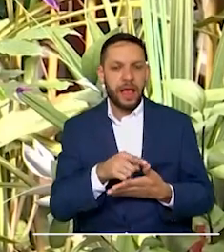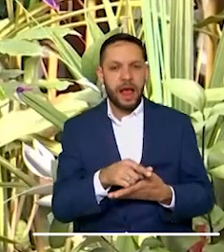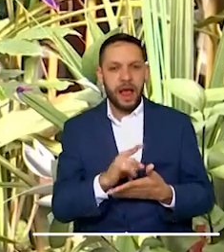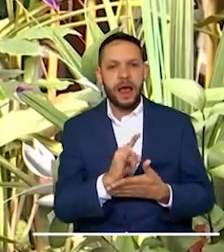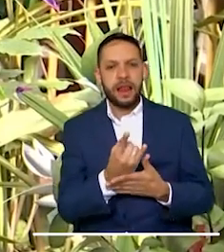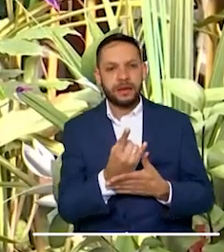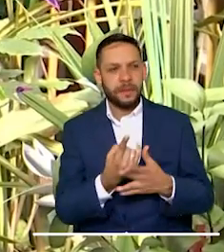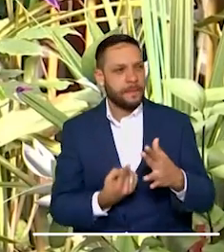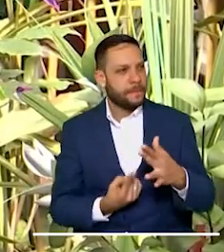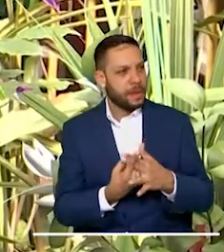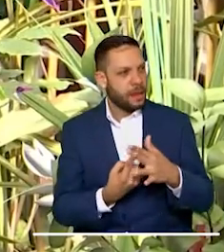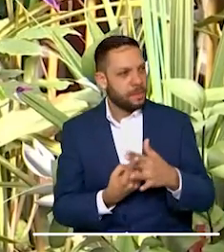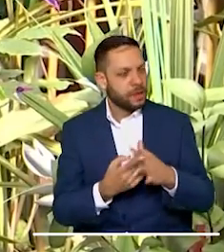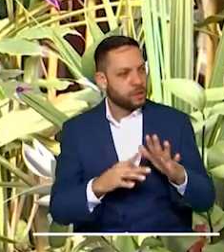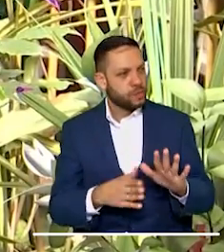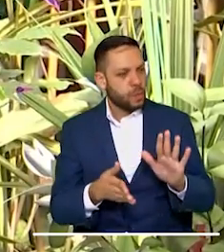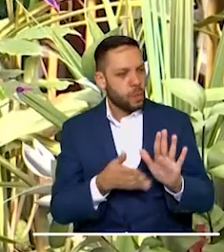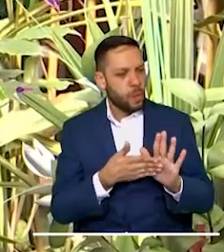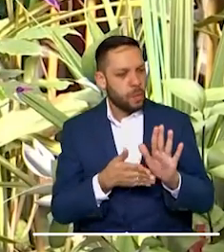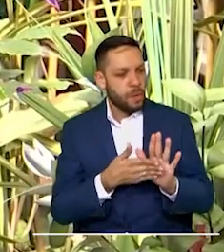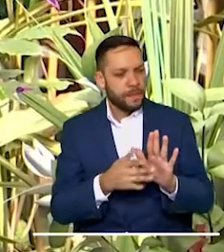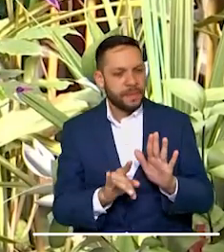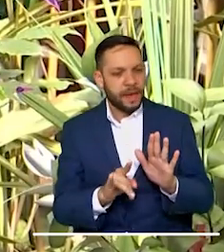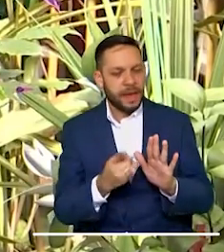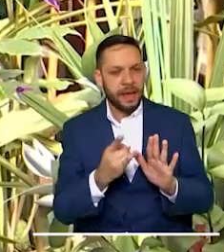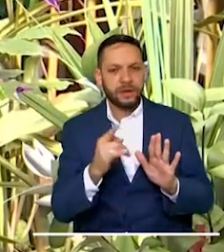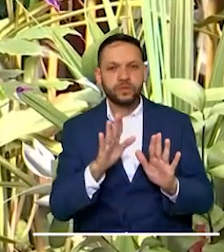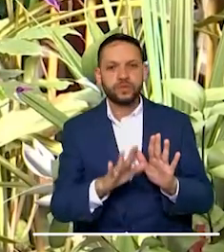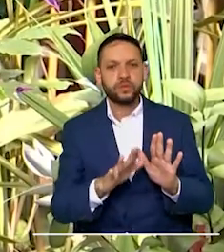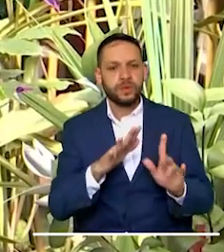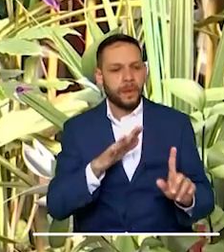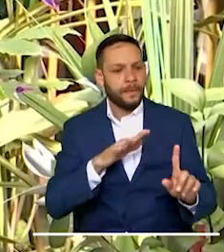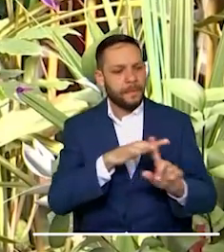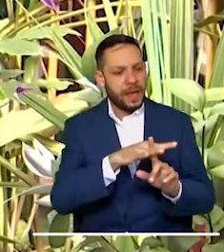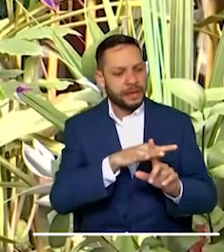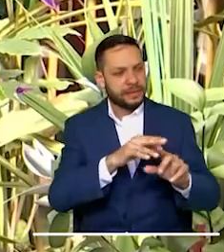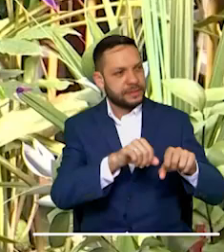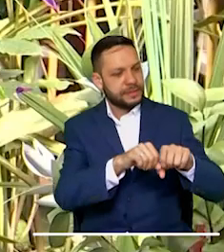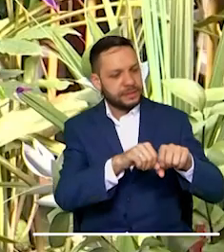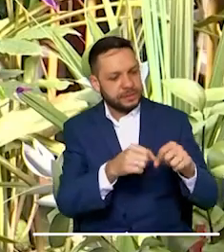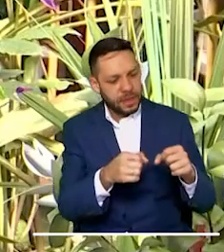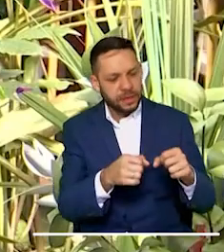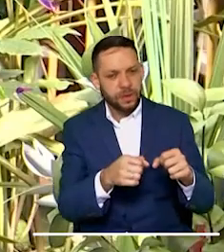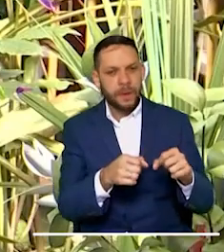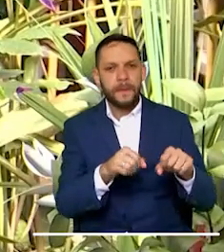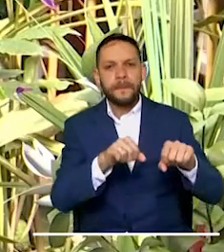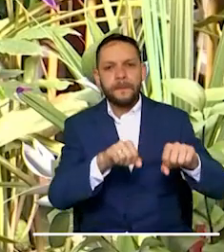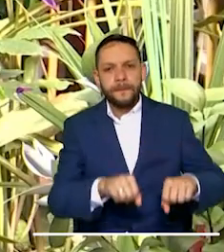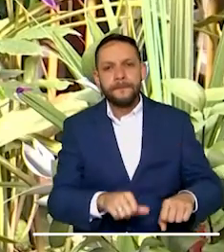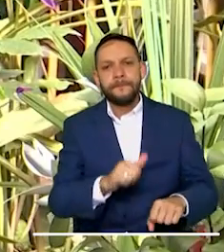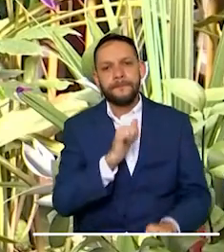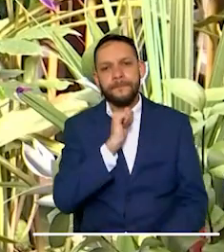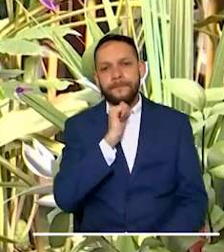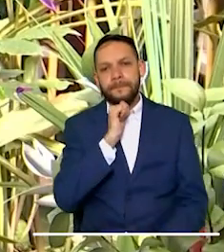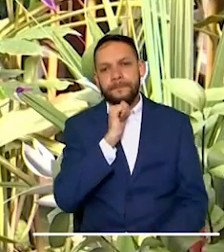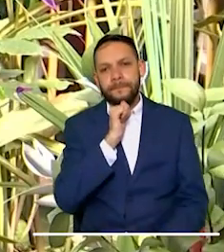están exponiendo a una radiación que finalmente puede ser incluso peor,